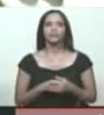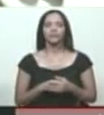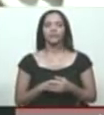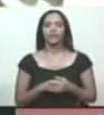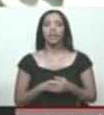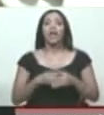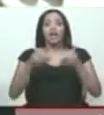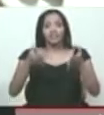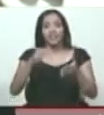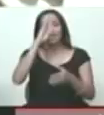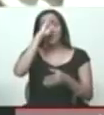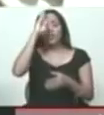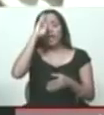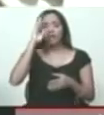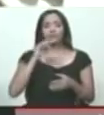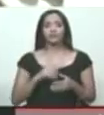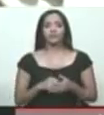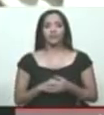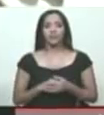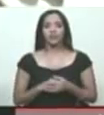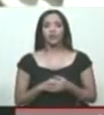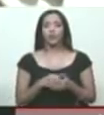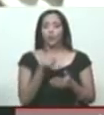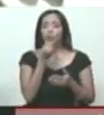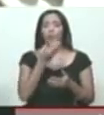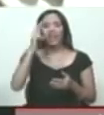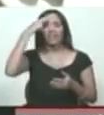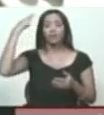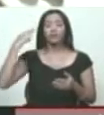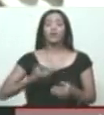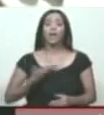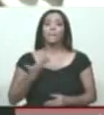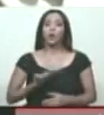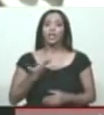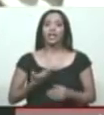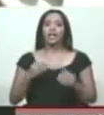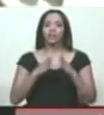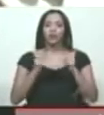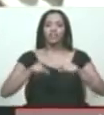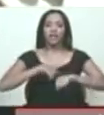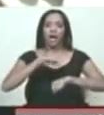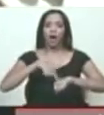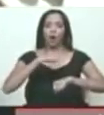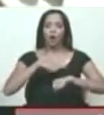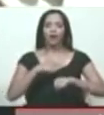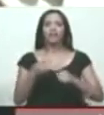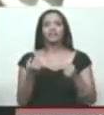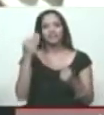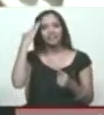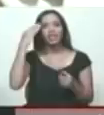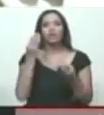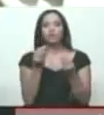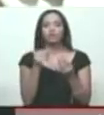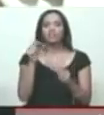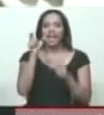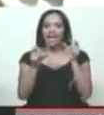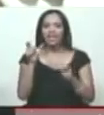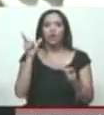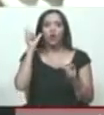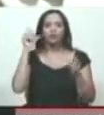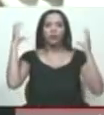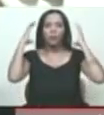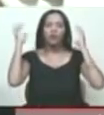Así es, Diosdado. Muy buenas reflexiones, muy importante en todas estas horas reflexionar. Sé que hay mucha gente que nos escucha por